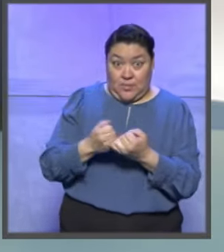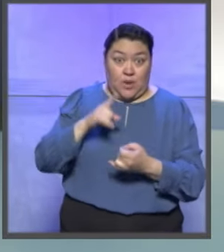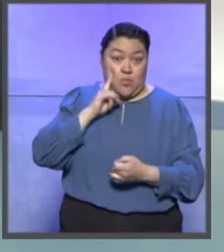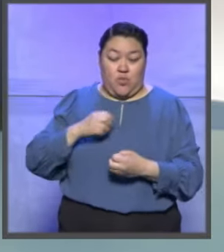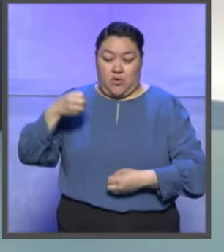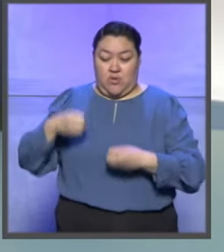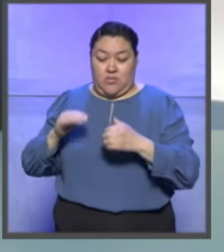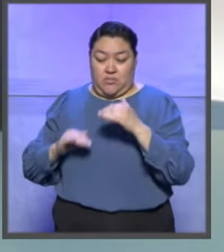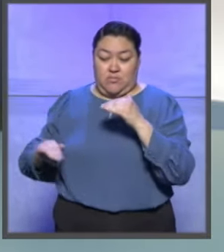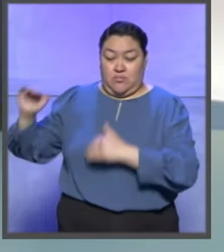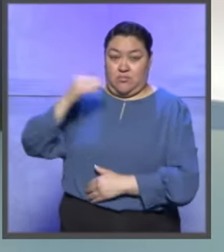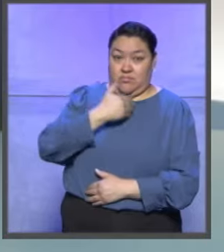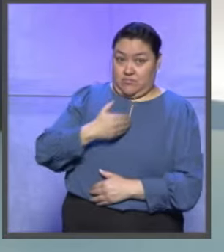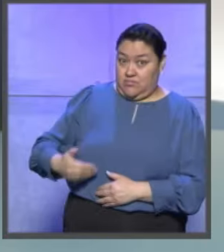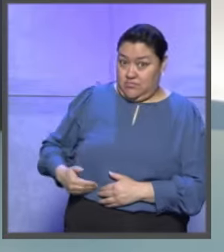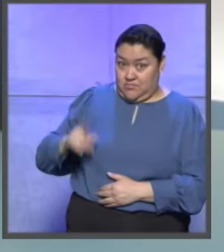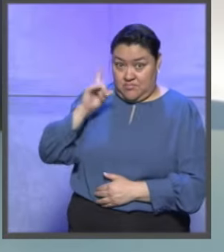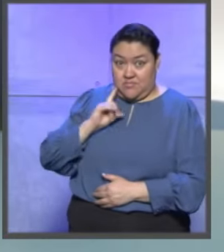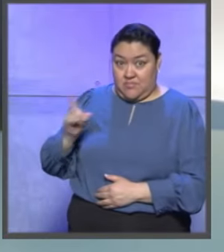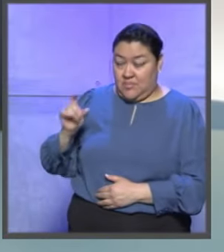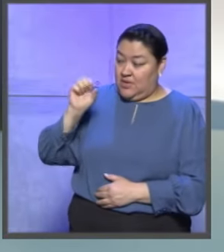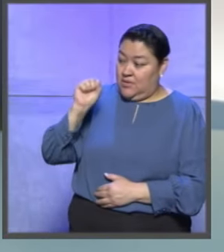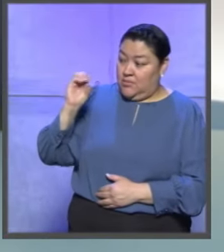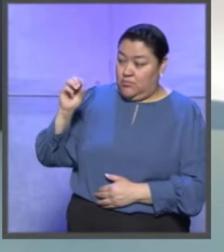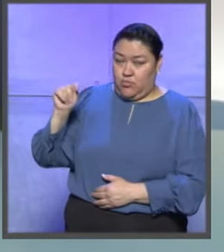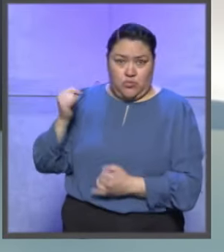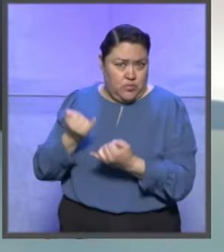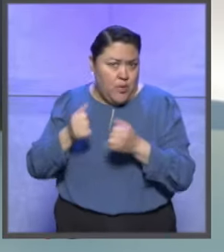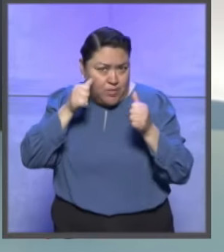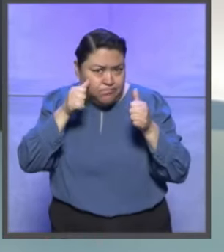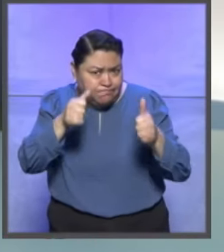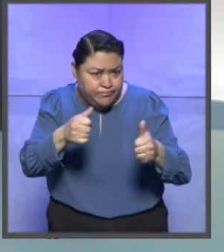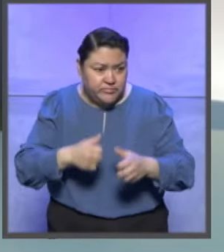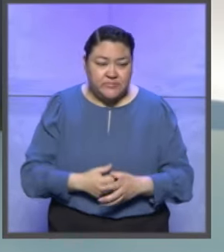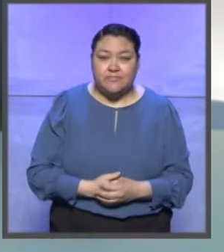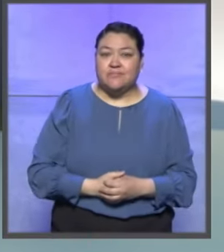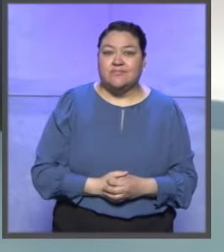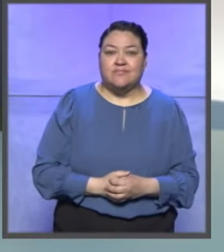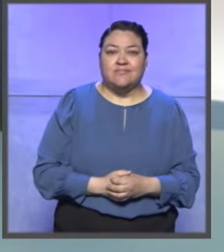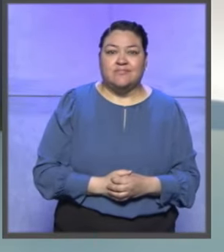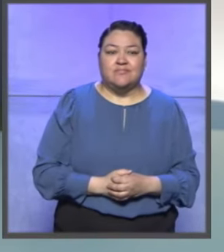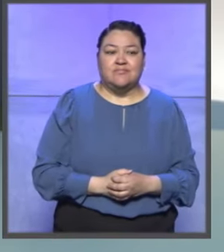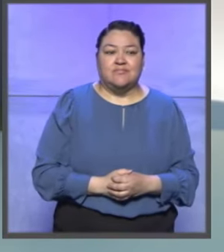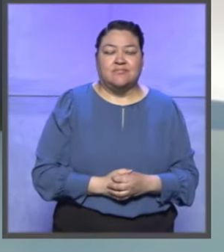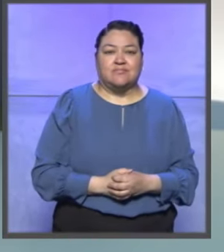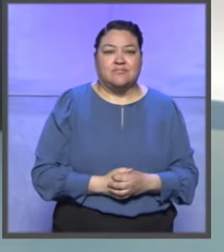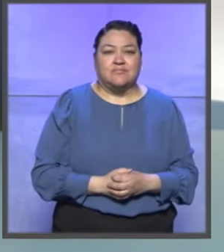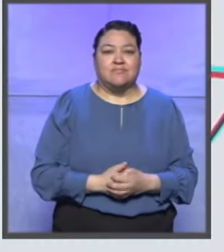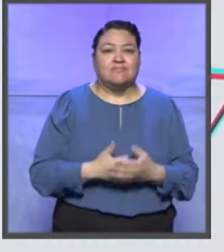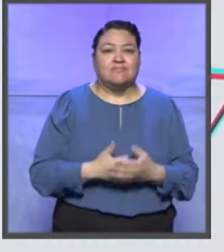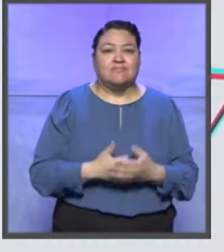También ha sido uno de los grandes temas de la magistrada presidenta de este máximo órgano jurisdiccional, Mónica Soto. Bueno, es que